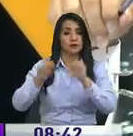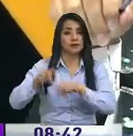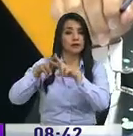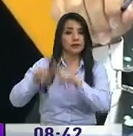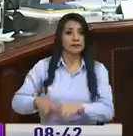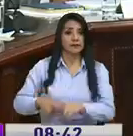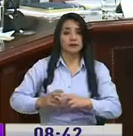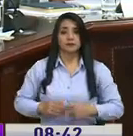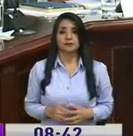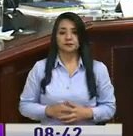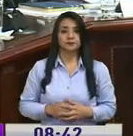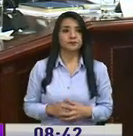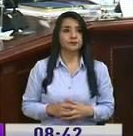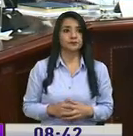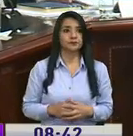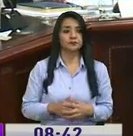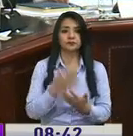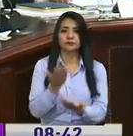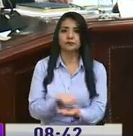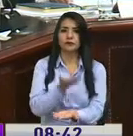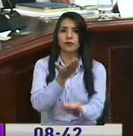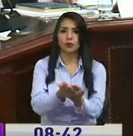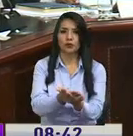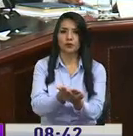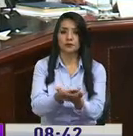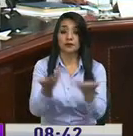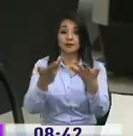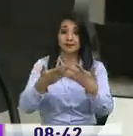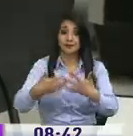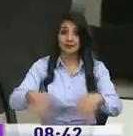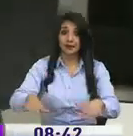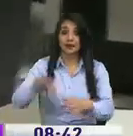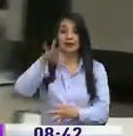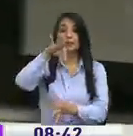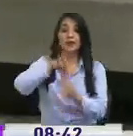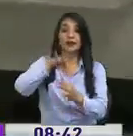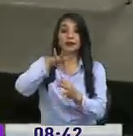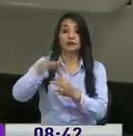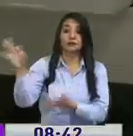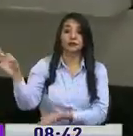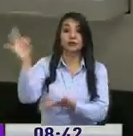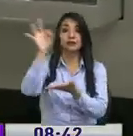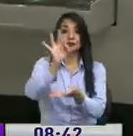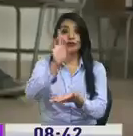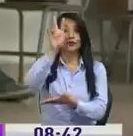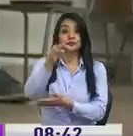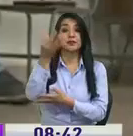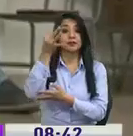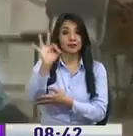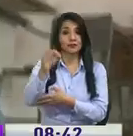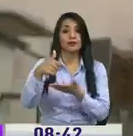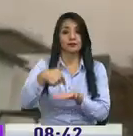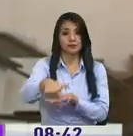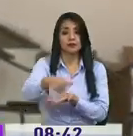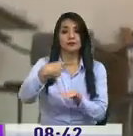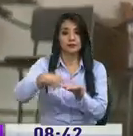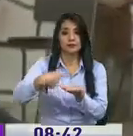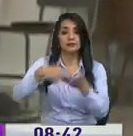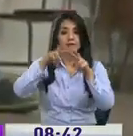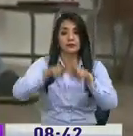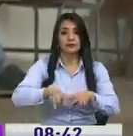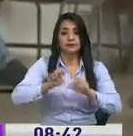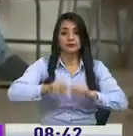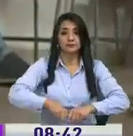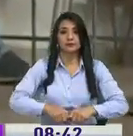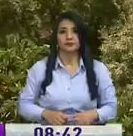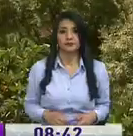Democracia. Propuestas que esperan sean analizadas una vez transcurridas las elecciones seccionales del 2019, informó